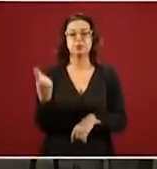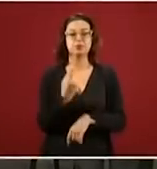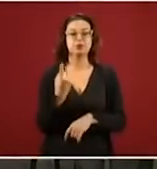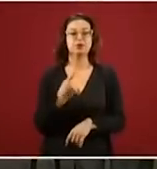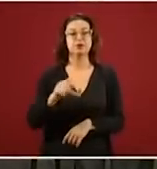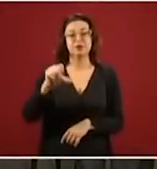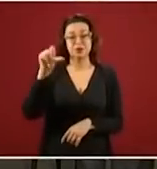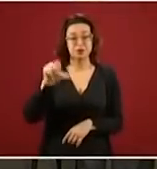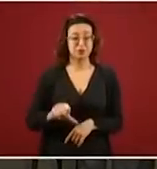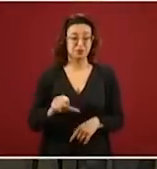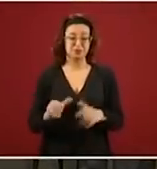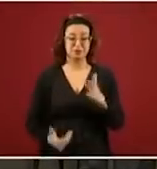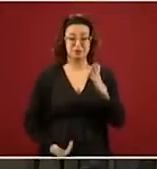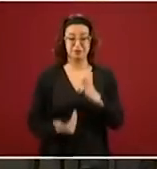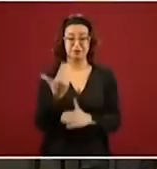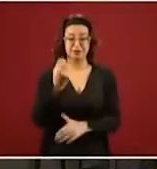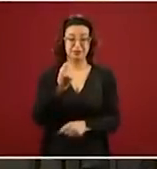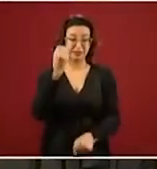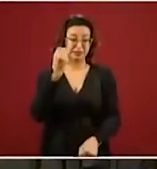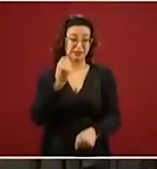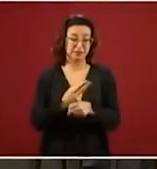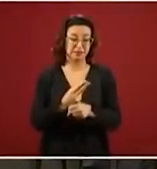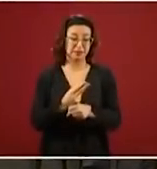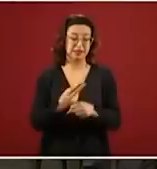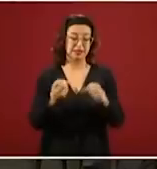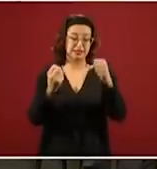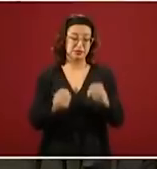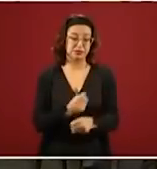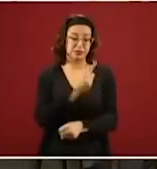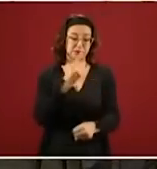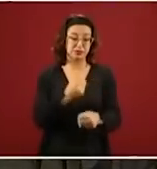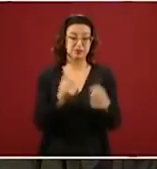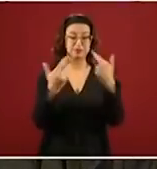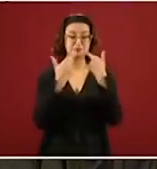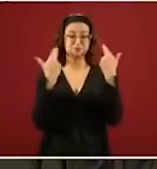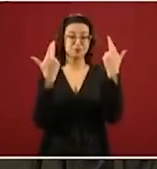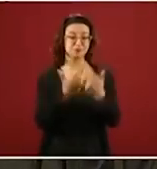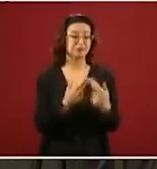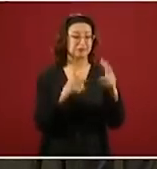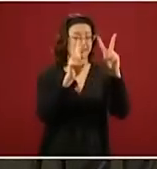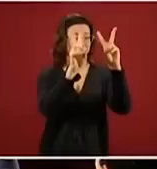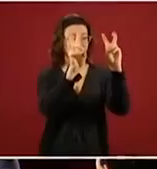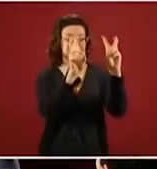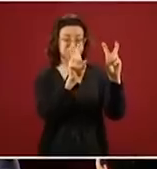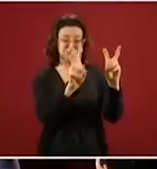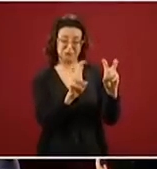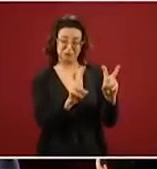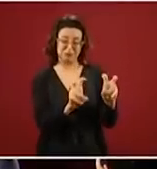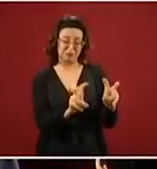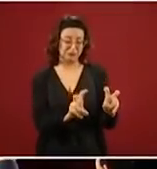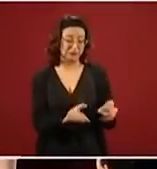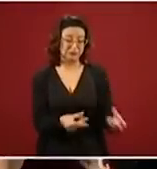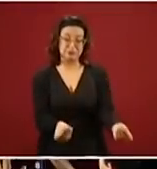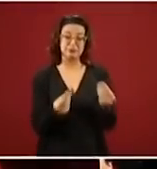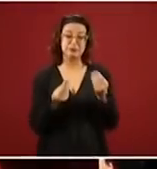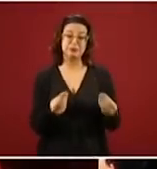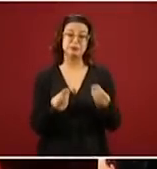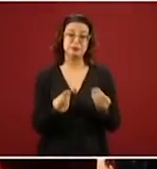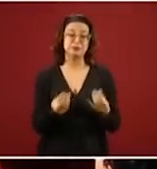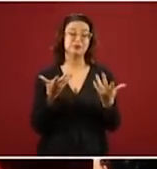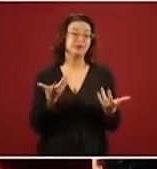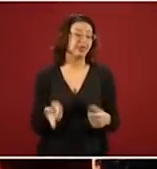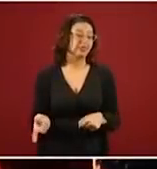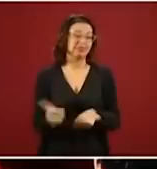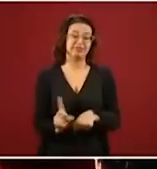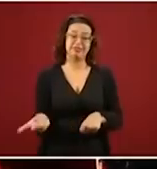temas en la reunión de seguridad que tenemos todos los días de 6